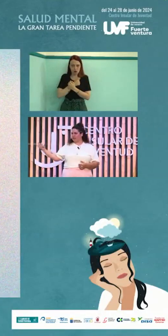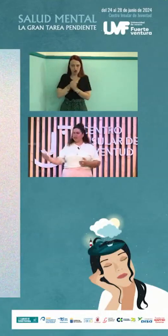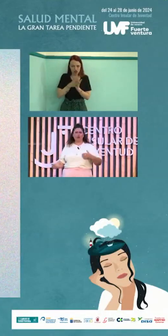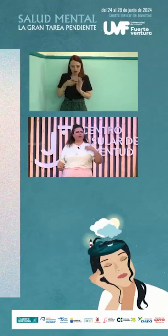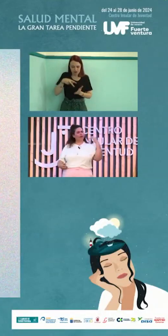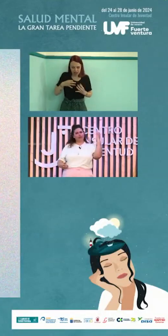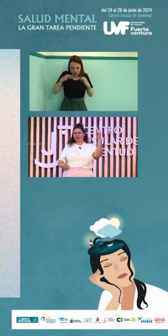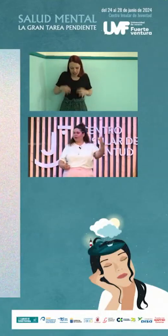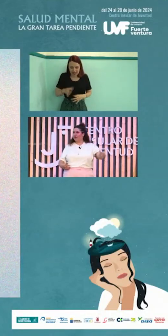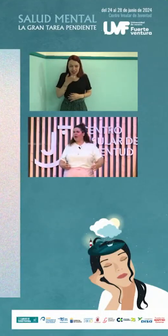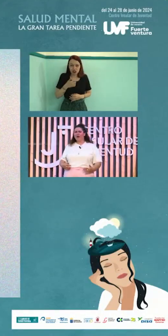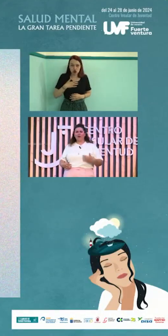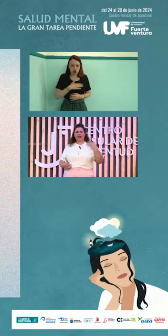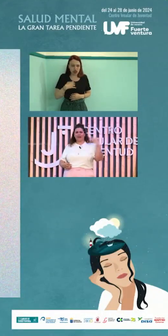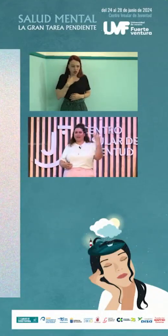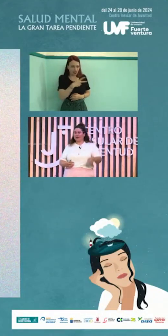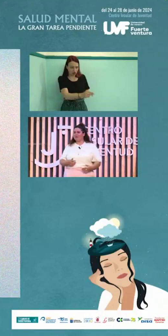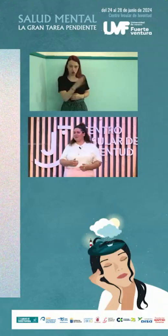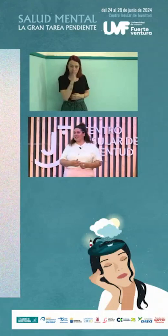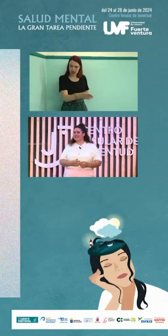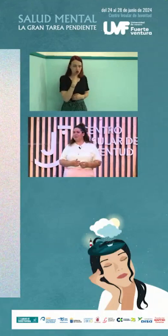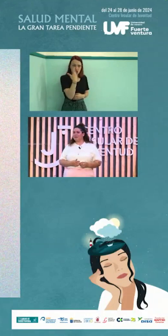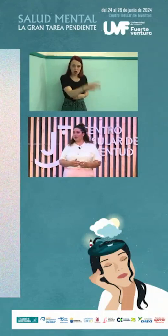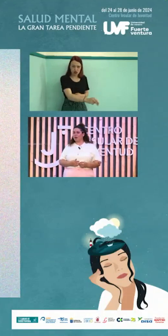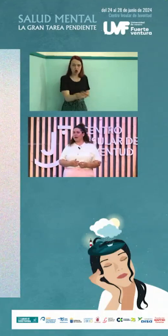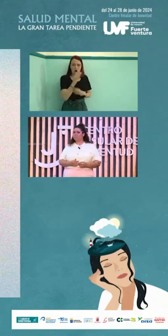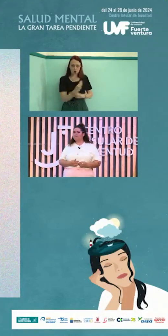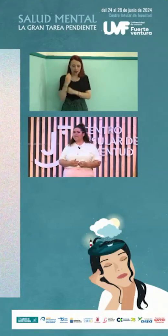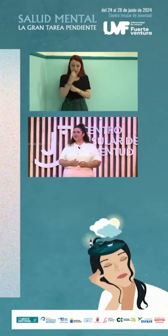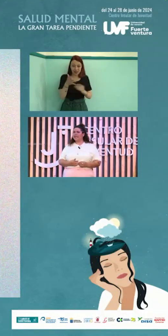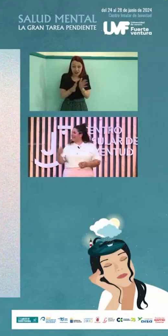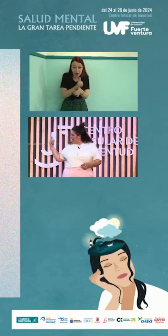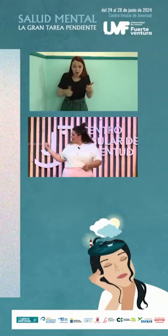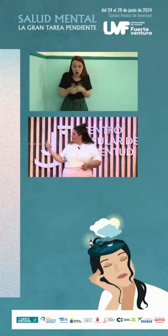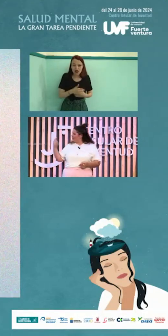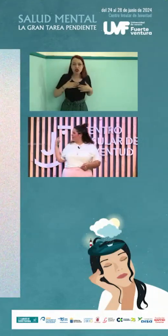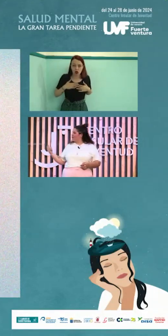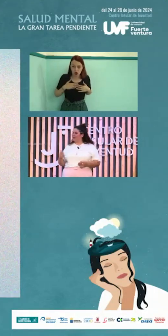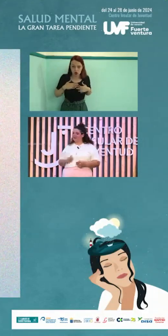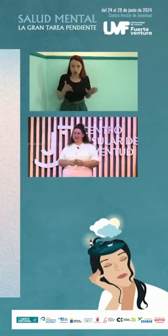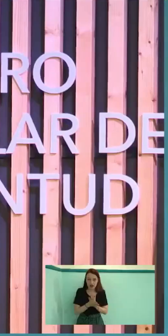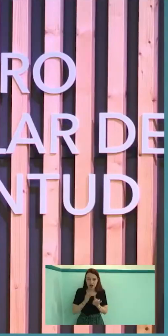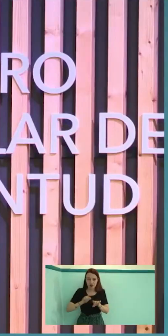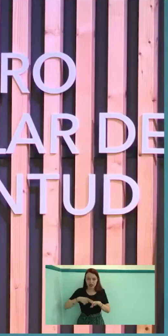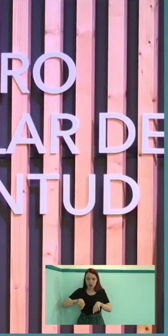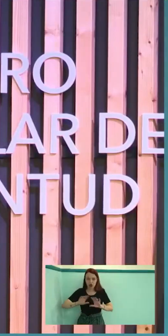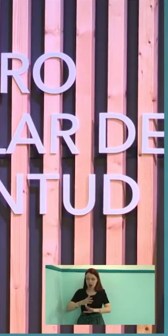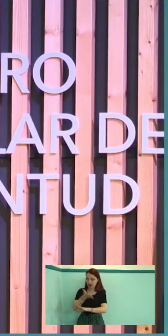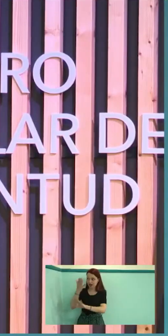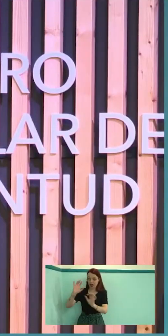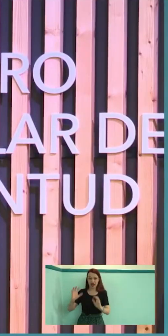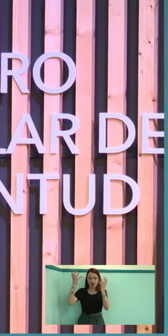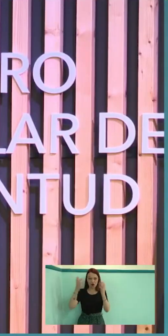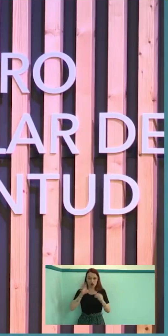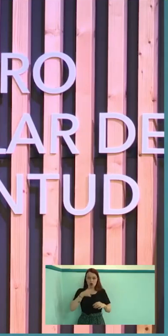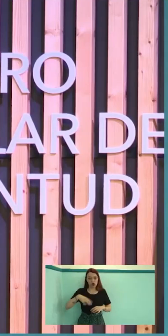de decir que no cuando quiero decir no cuidarme ponerme en mi bienestar en primer lugar y crear no esa Revolución en mi alrededor o no es